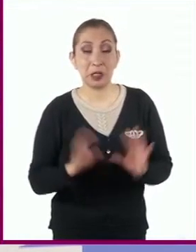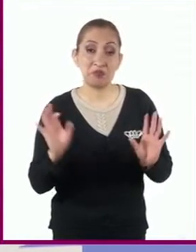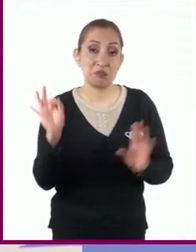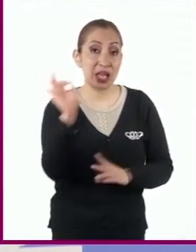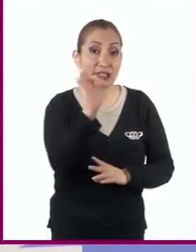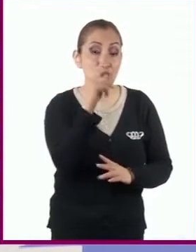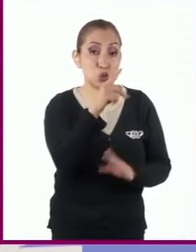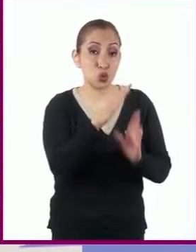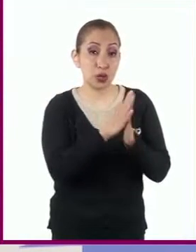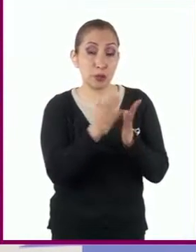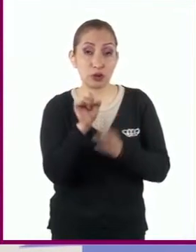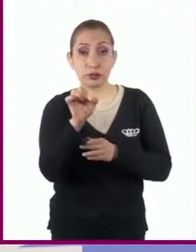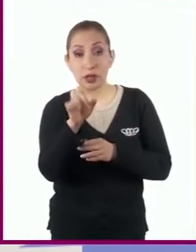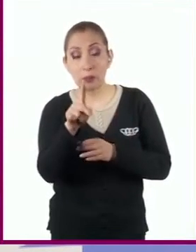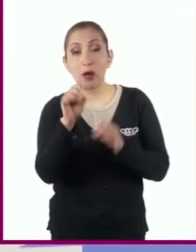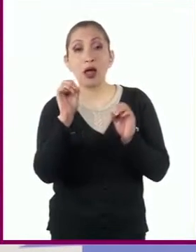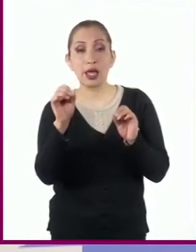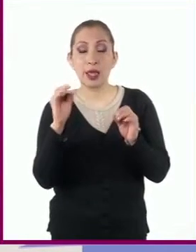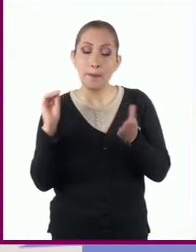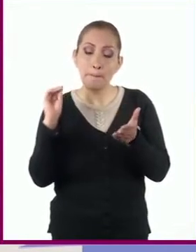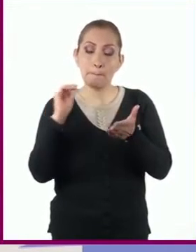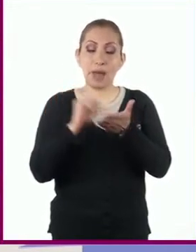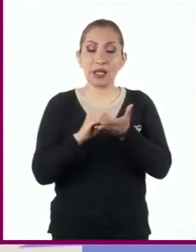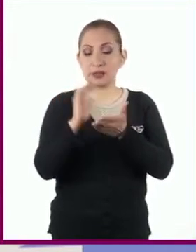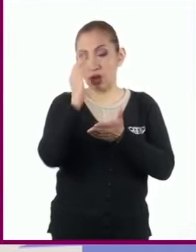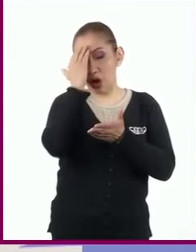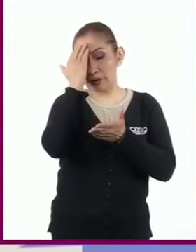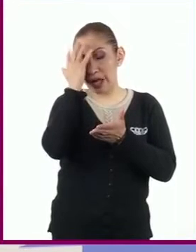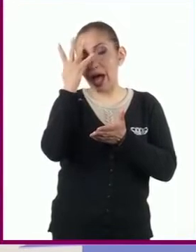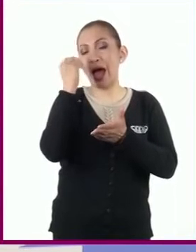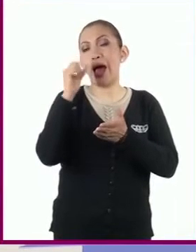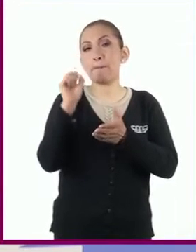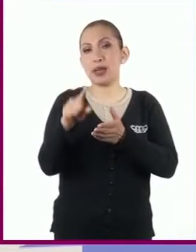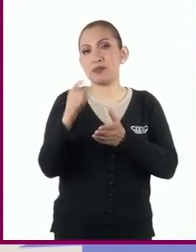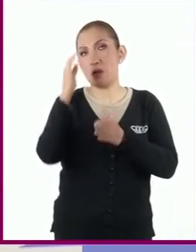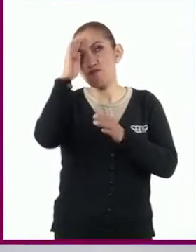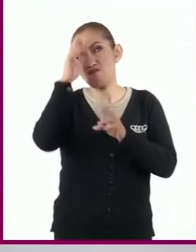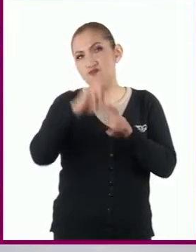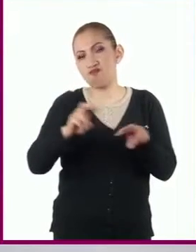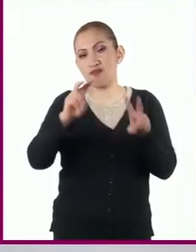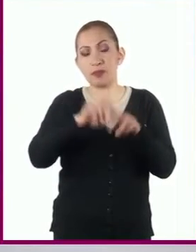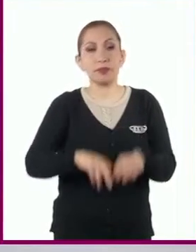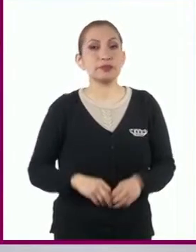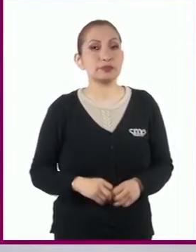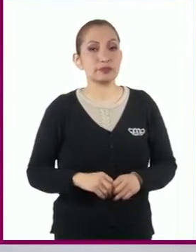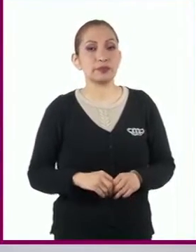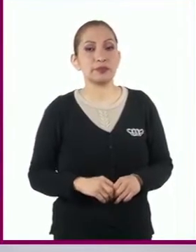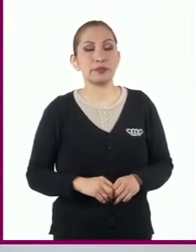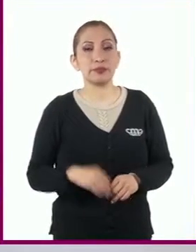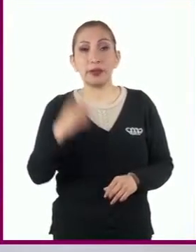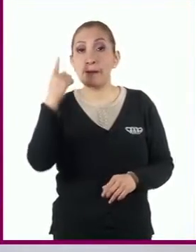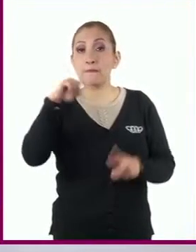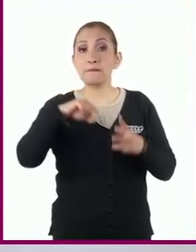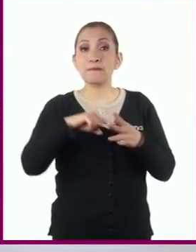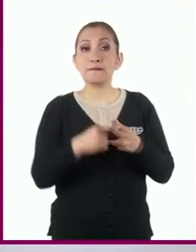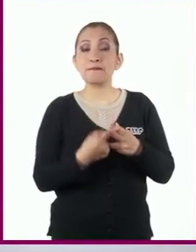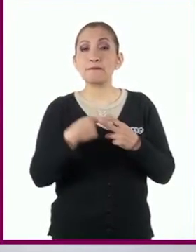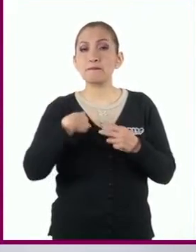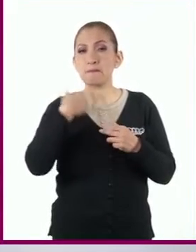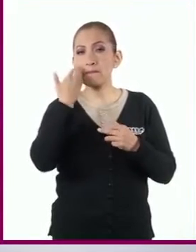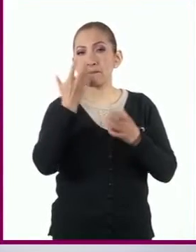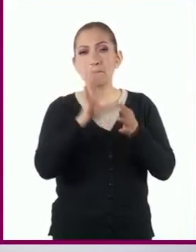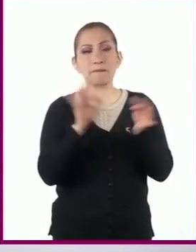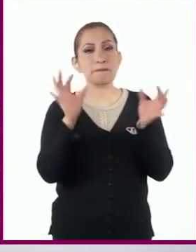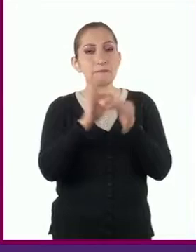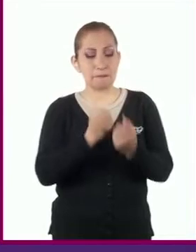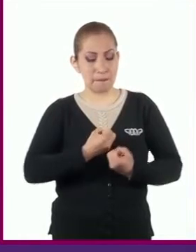sea en su libro de texto y complementar el conocimiento con sus propias reflexiones. Para iniciar, quiero platicarles